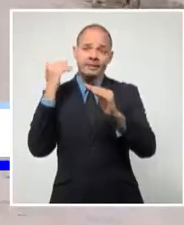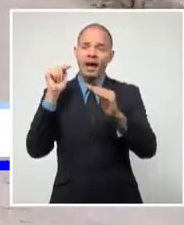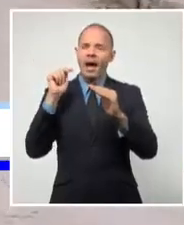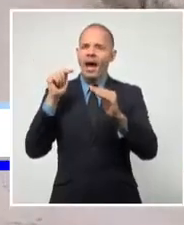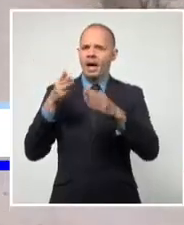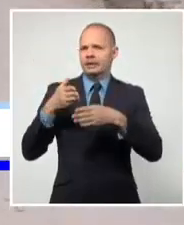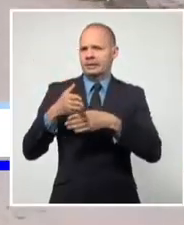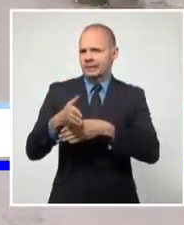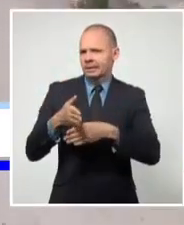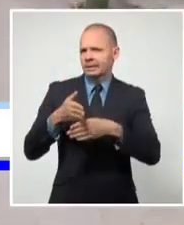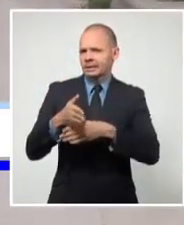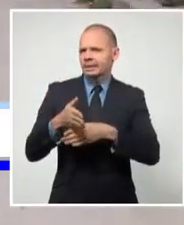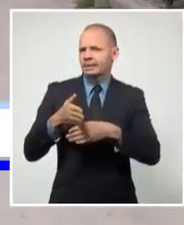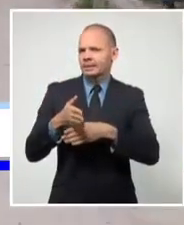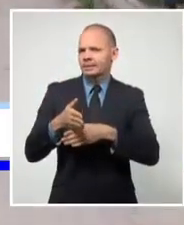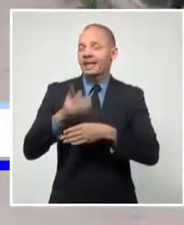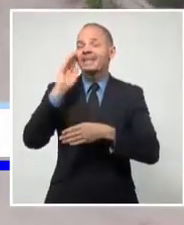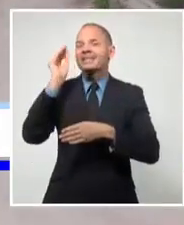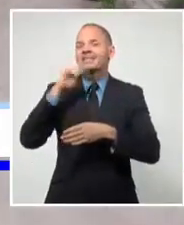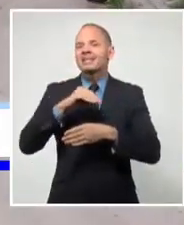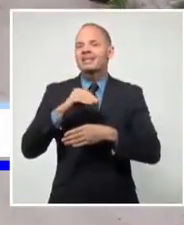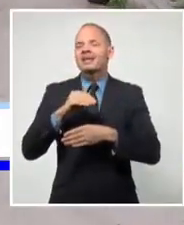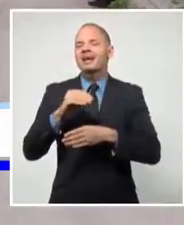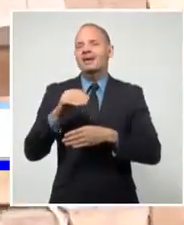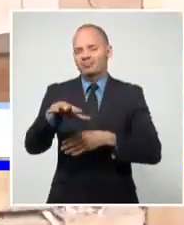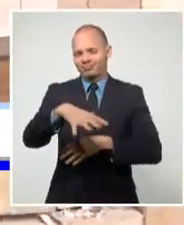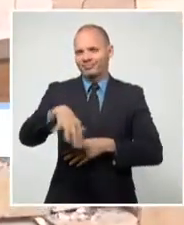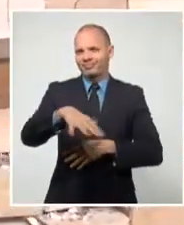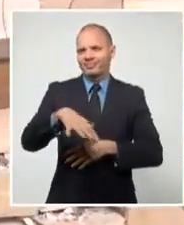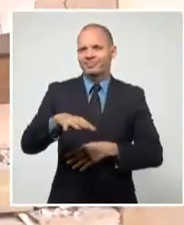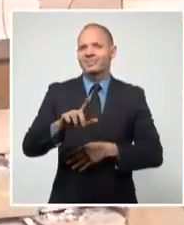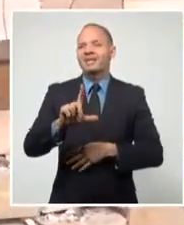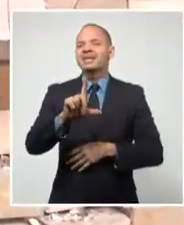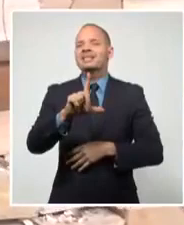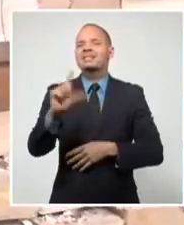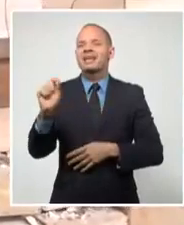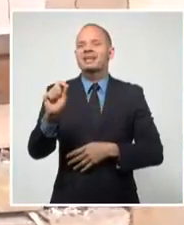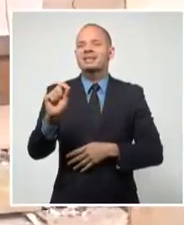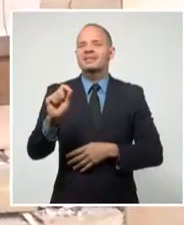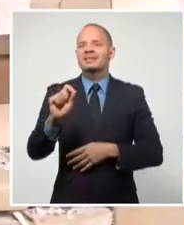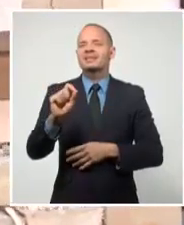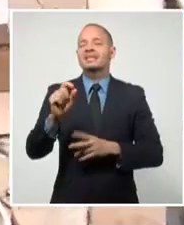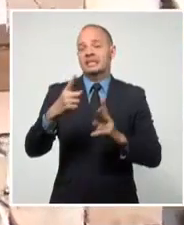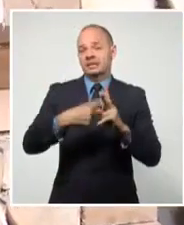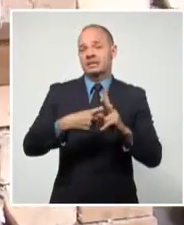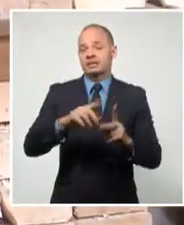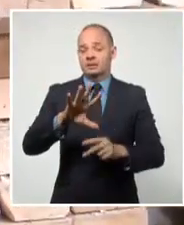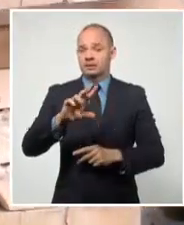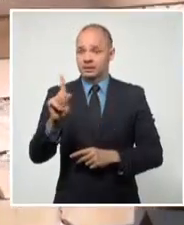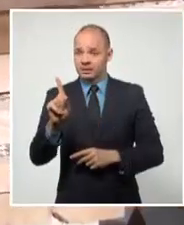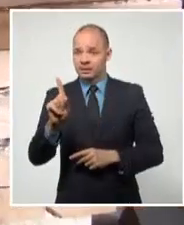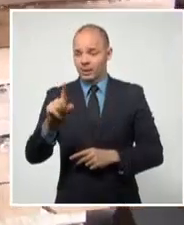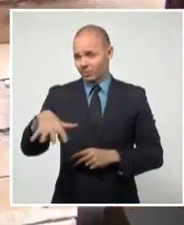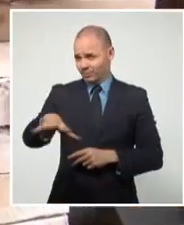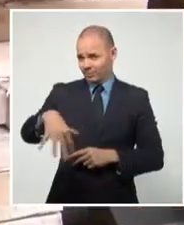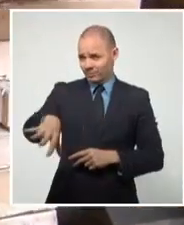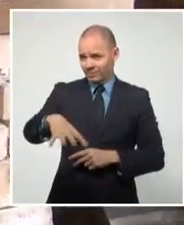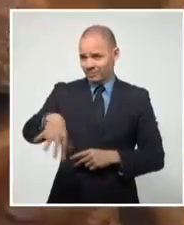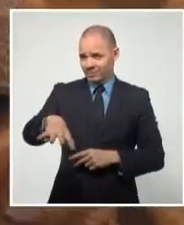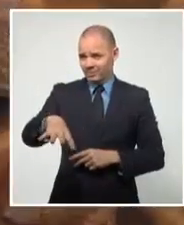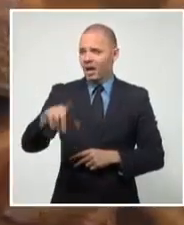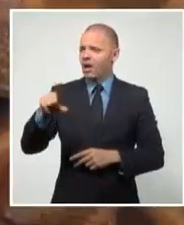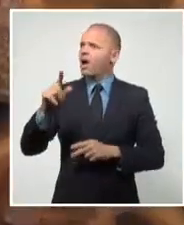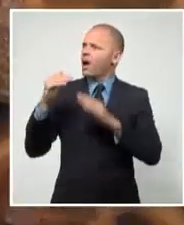de vivan un desfiladero de maderas de diverso valor obtenidas de distinguir las fuentes algunas de manera ilegal pero